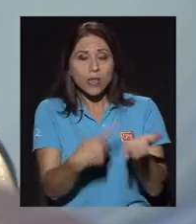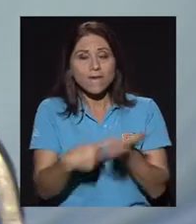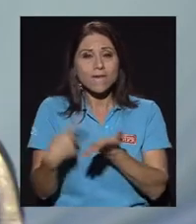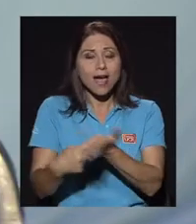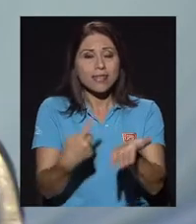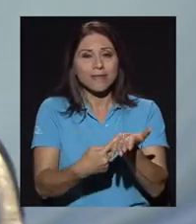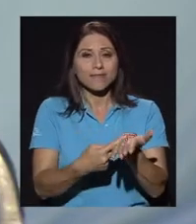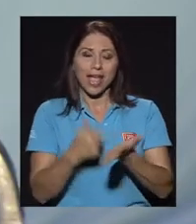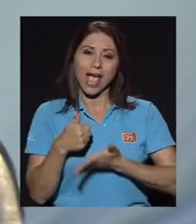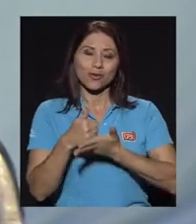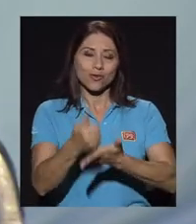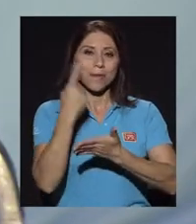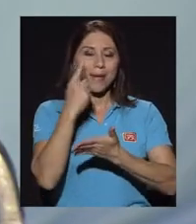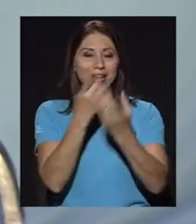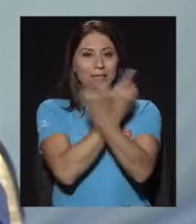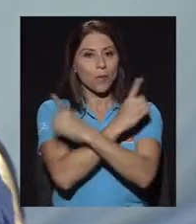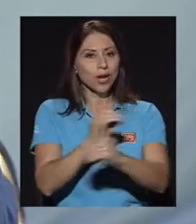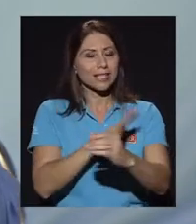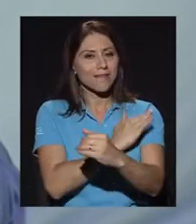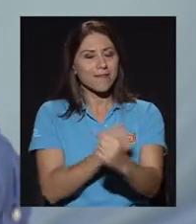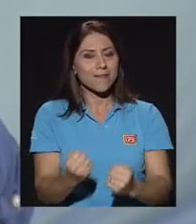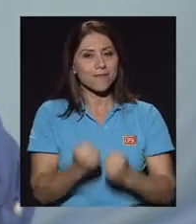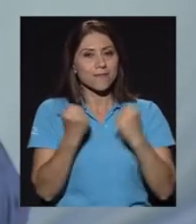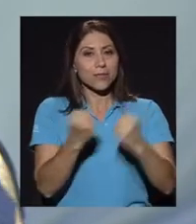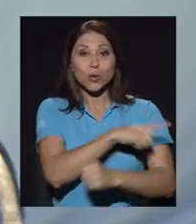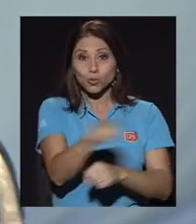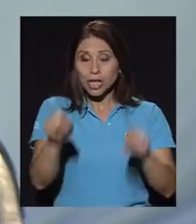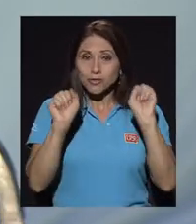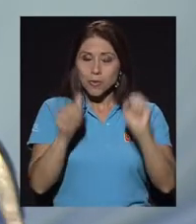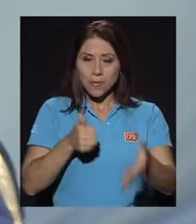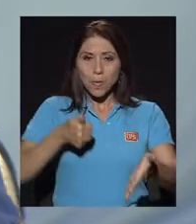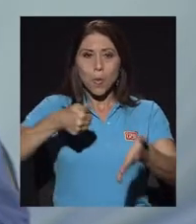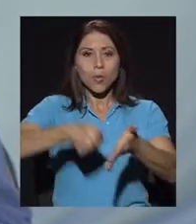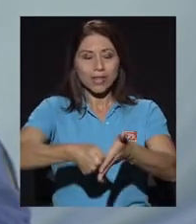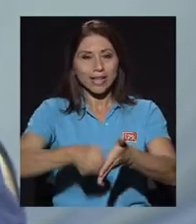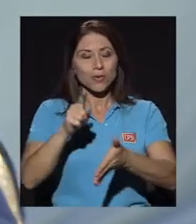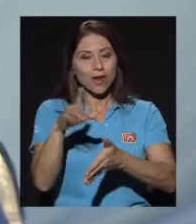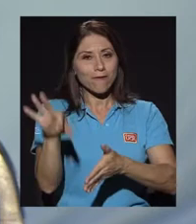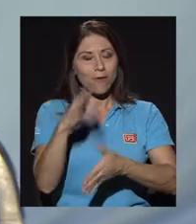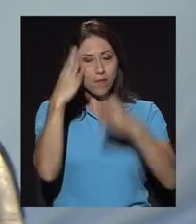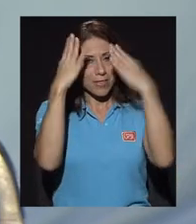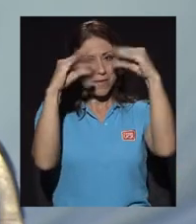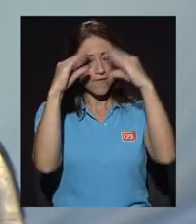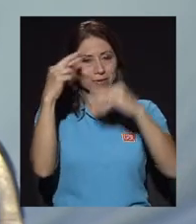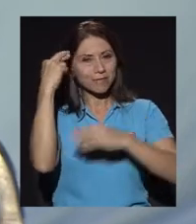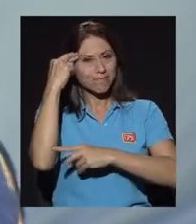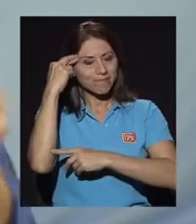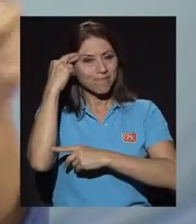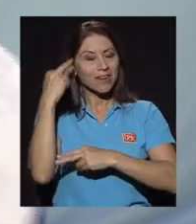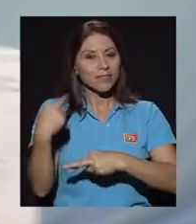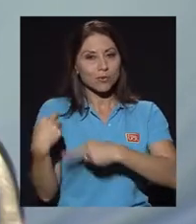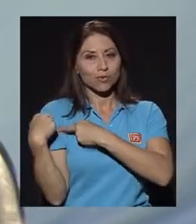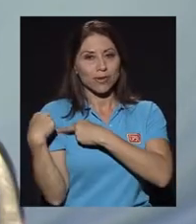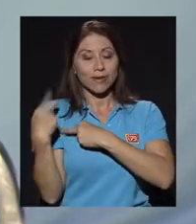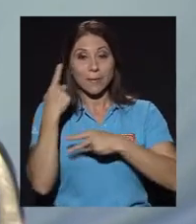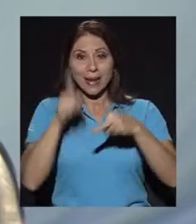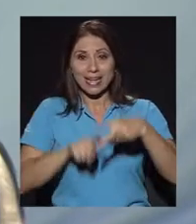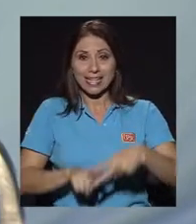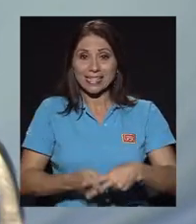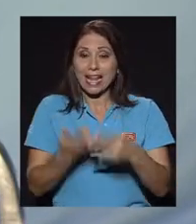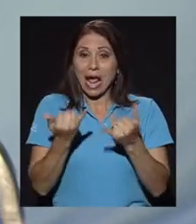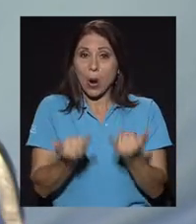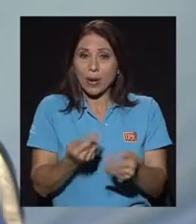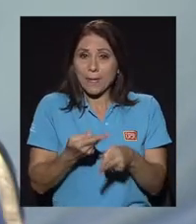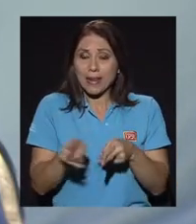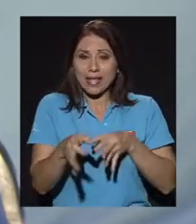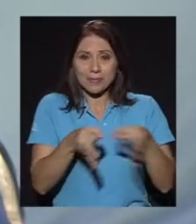contribuya a consolidar nuestra democracia y les ayude a ejercer un voto de manera reflexiva y responsable. Para iniciar, voy a hacer